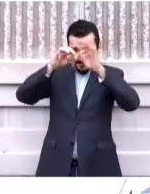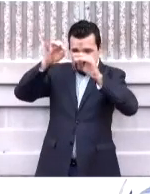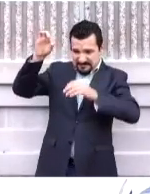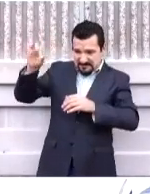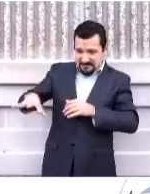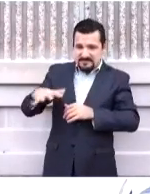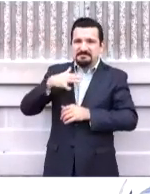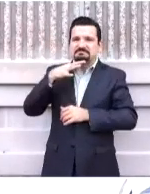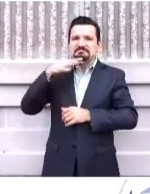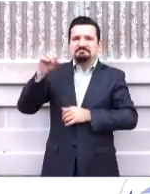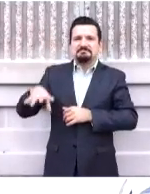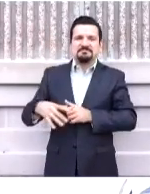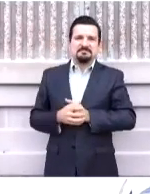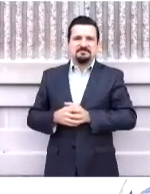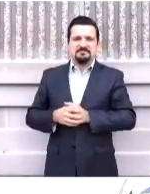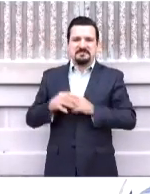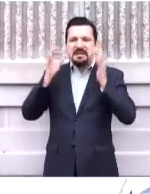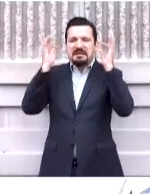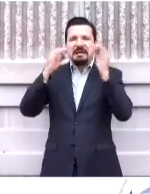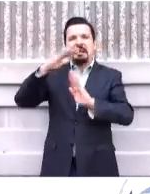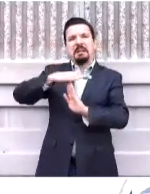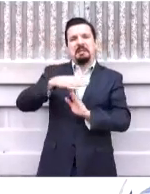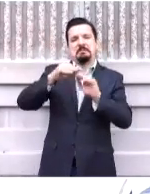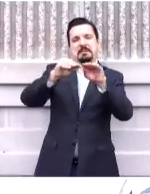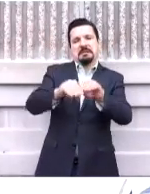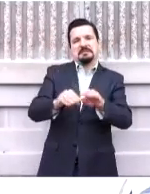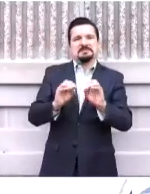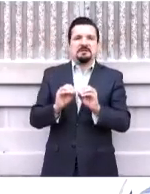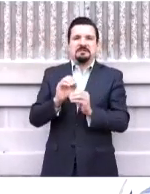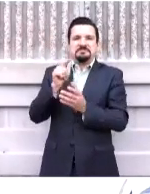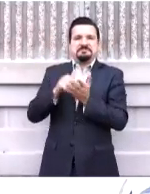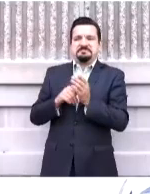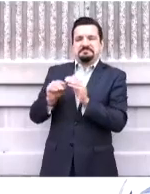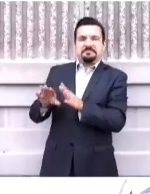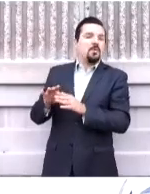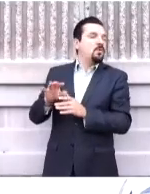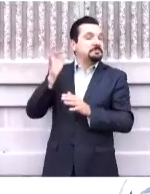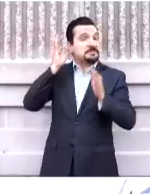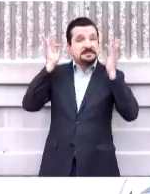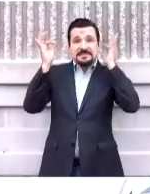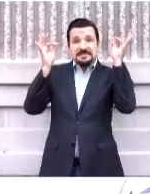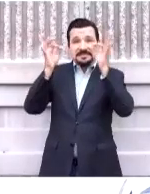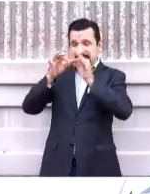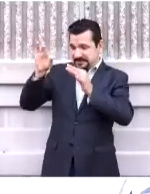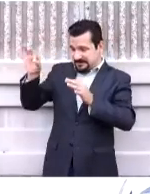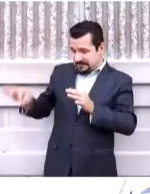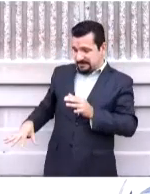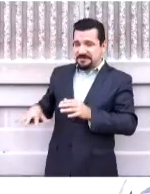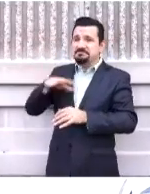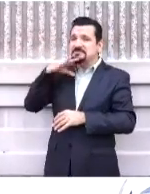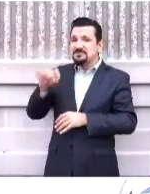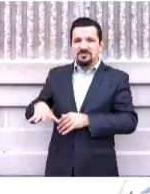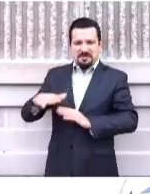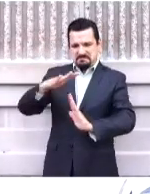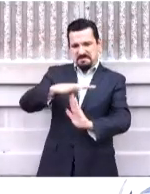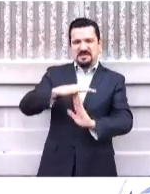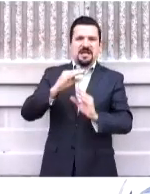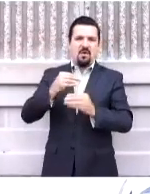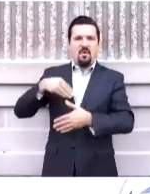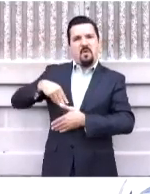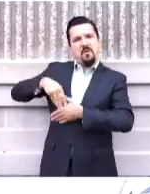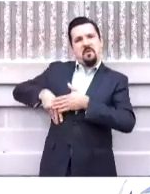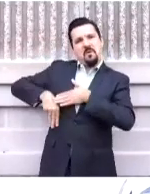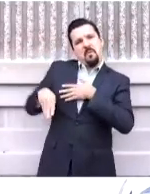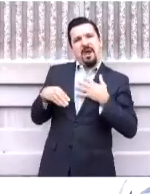basura directamente. No lo dejen, una vez que se lo quitan, lo deben de tirar, no lo pueden dejar ni en la mesa, ni metérselo a la